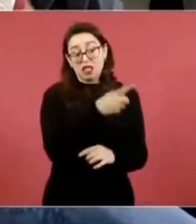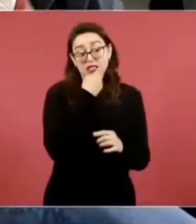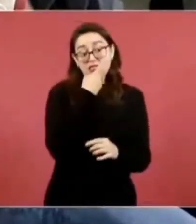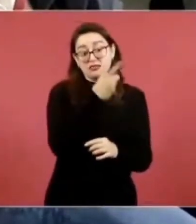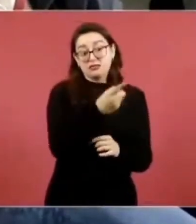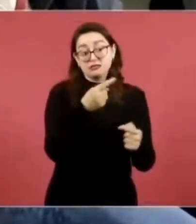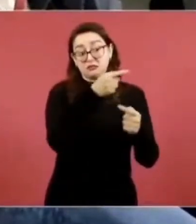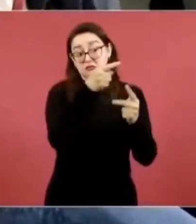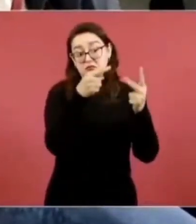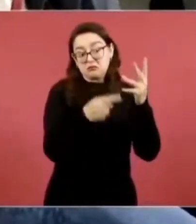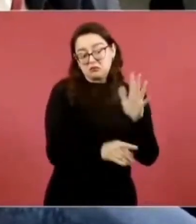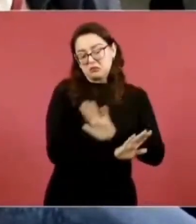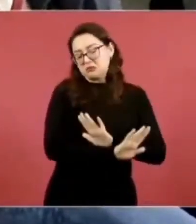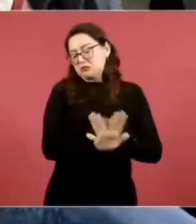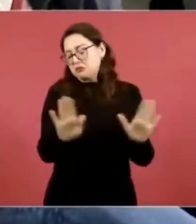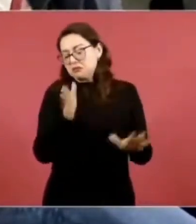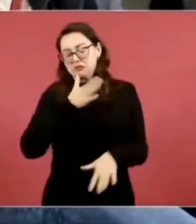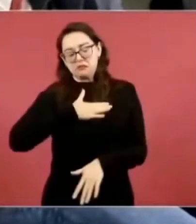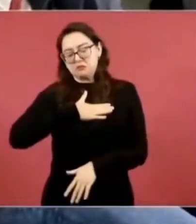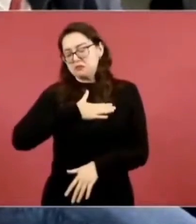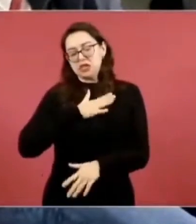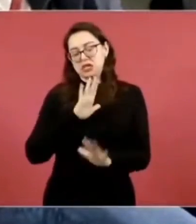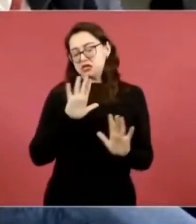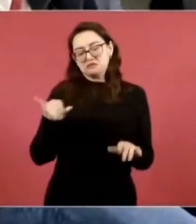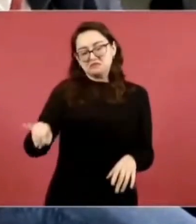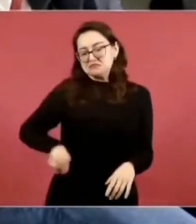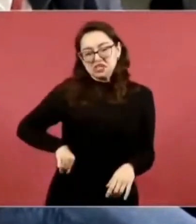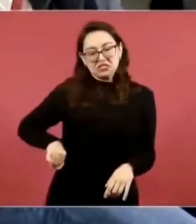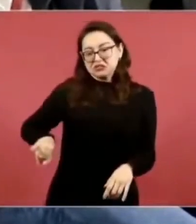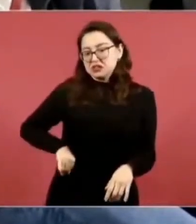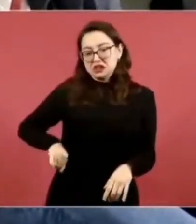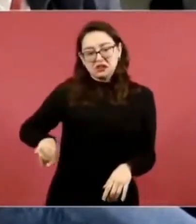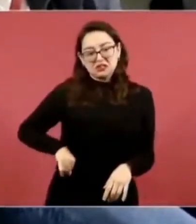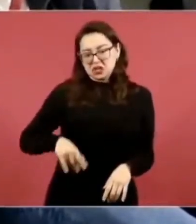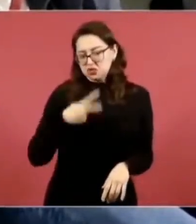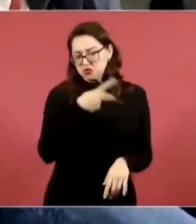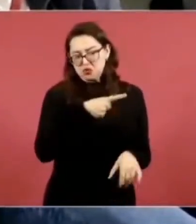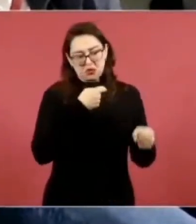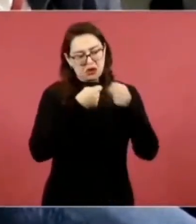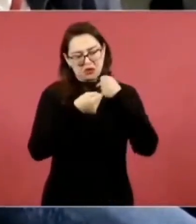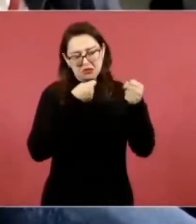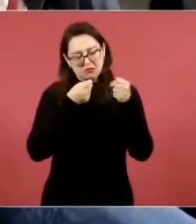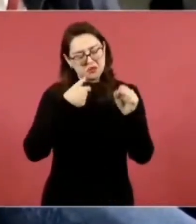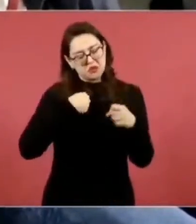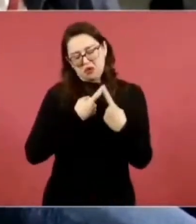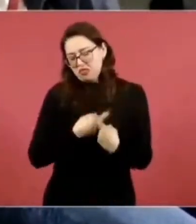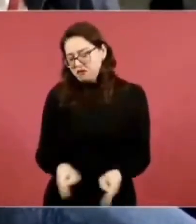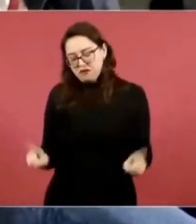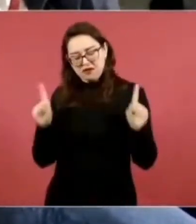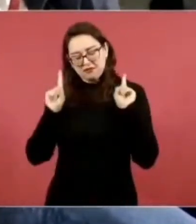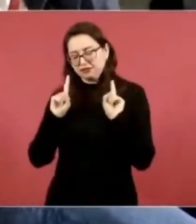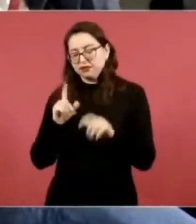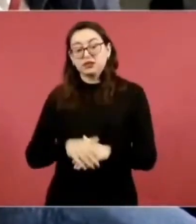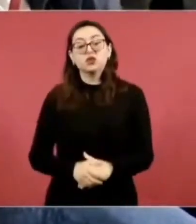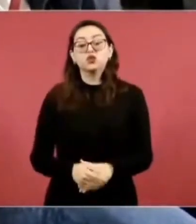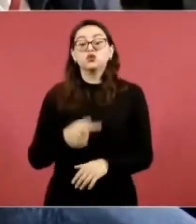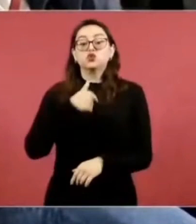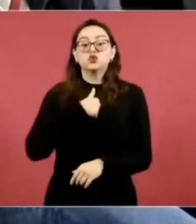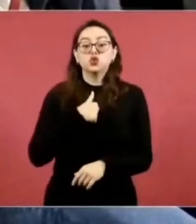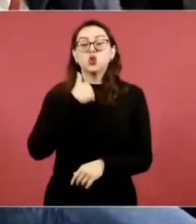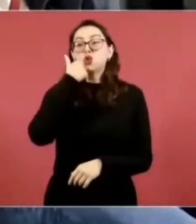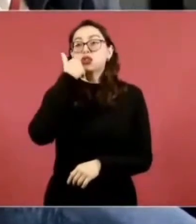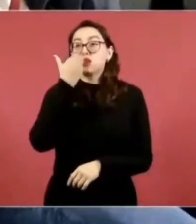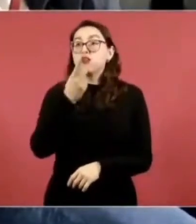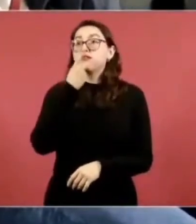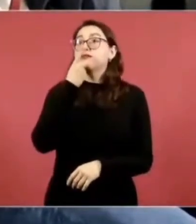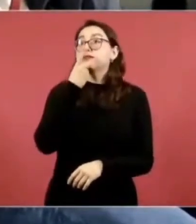un asunto que nos compete ni nos interesa ese tipo de periodismo. Mi punto aquí, presidente, es